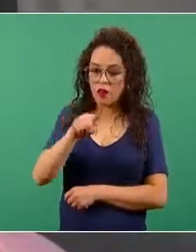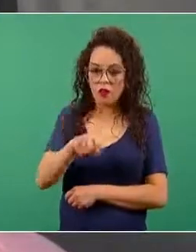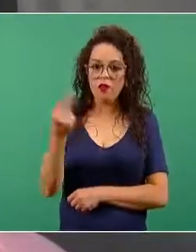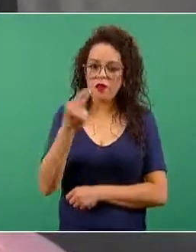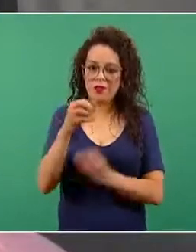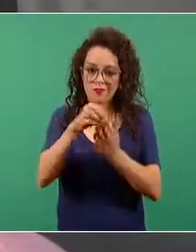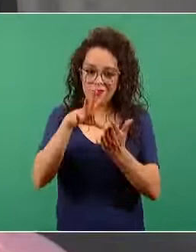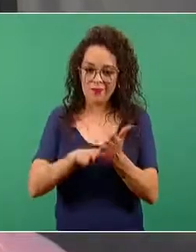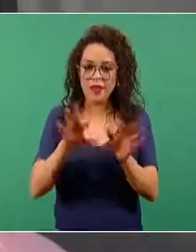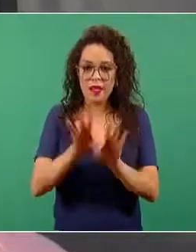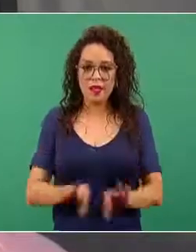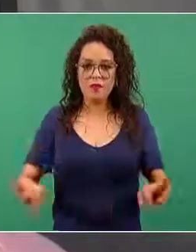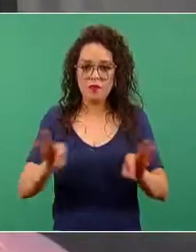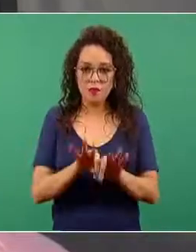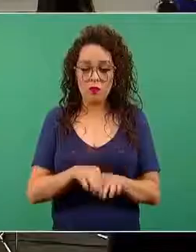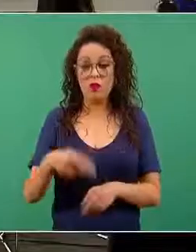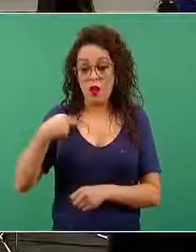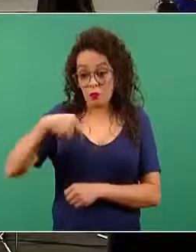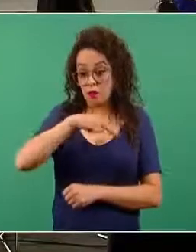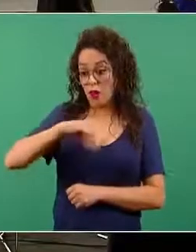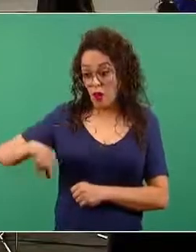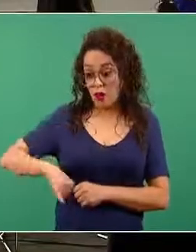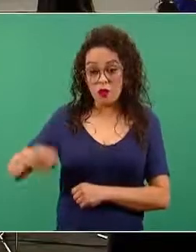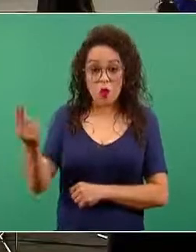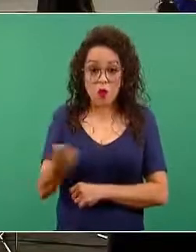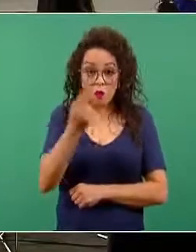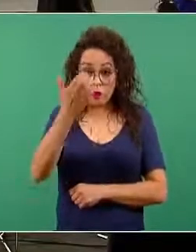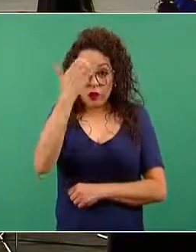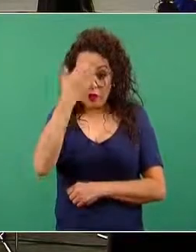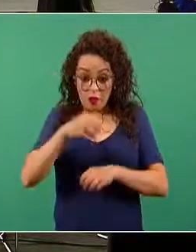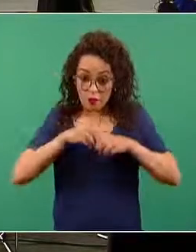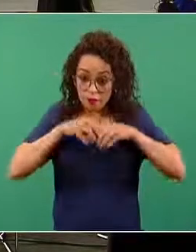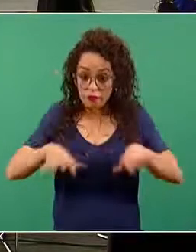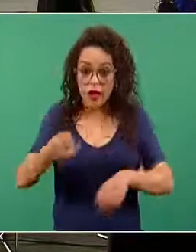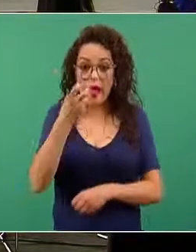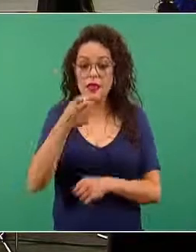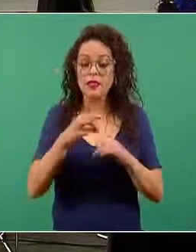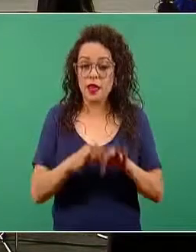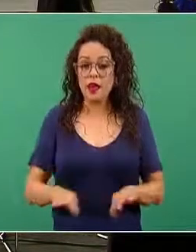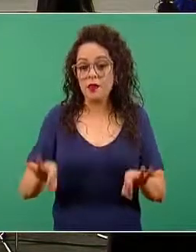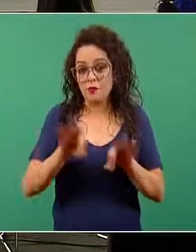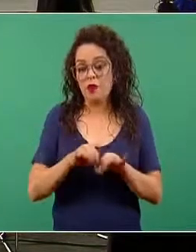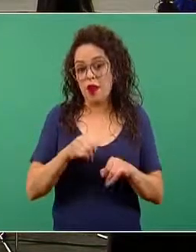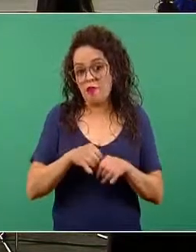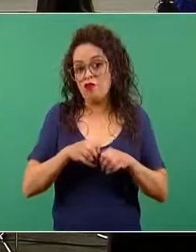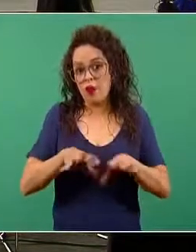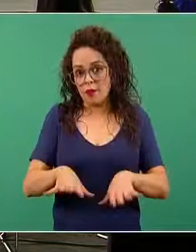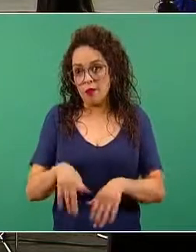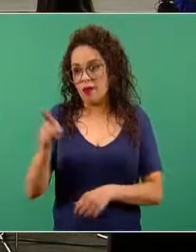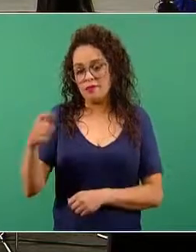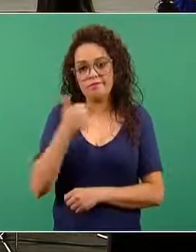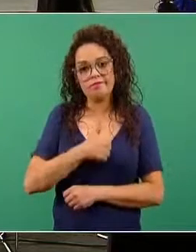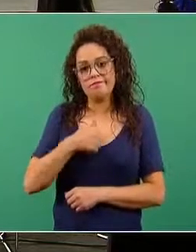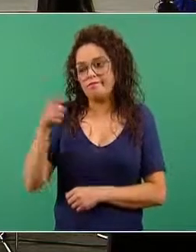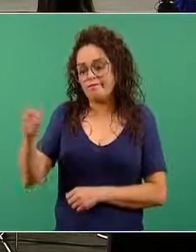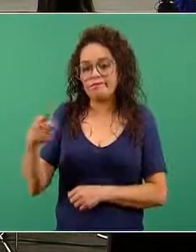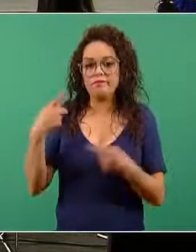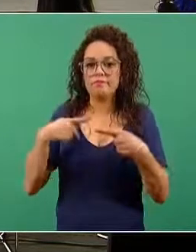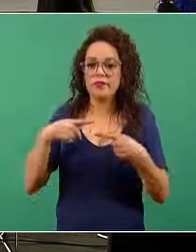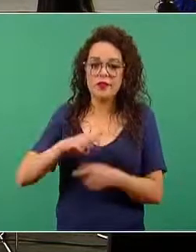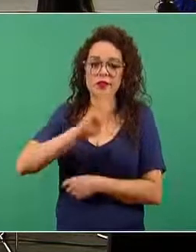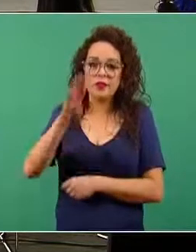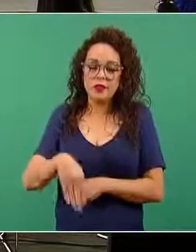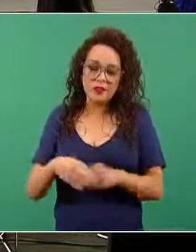mucho que se conozca esta información, desde luego por lamentable que esta es para la persona que perdió la vida, para su familia, para sus